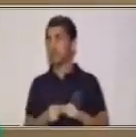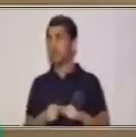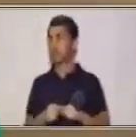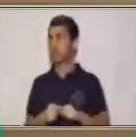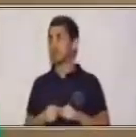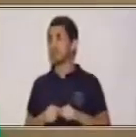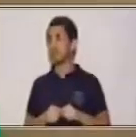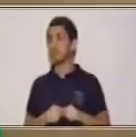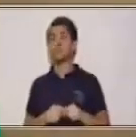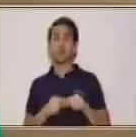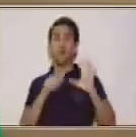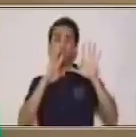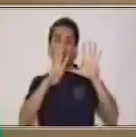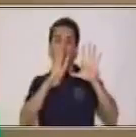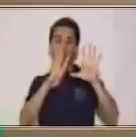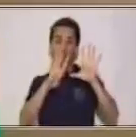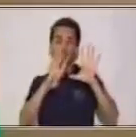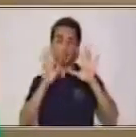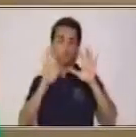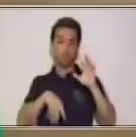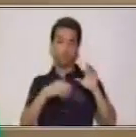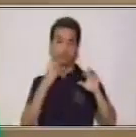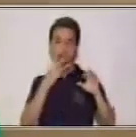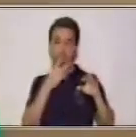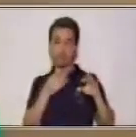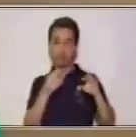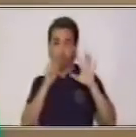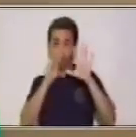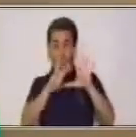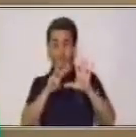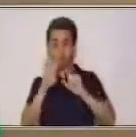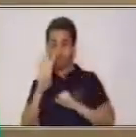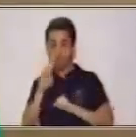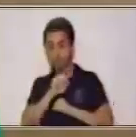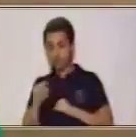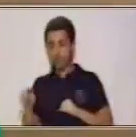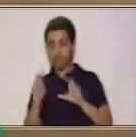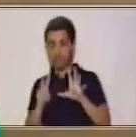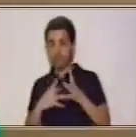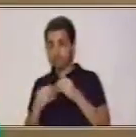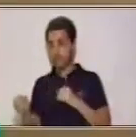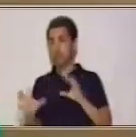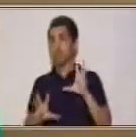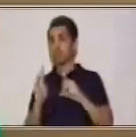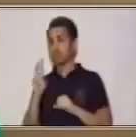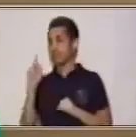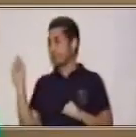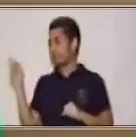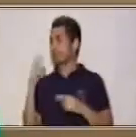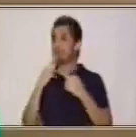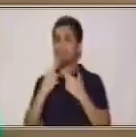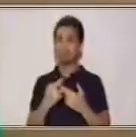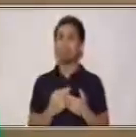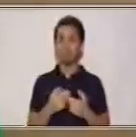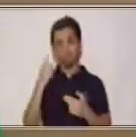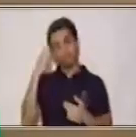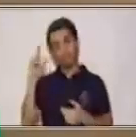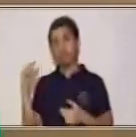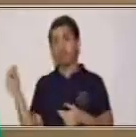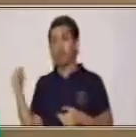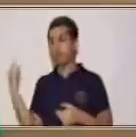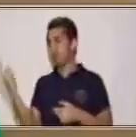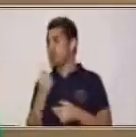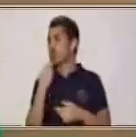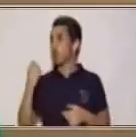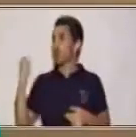Y 84 dividido 7 nos da 12. ¿Qué es el resultado o el valor numérico a